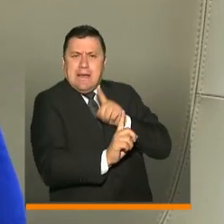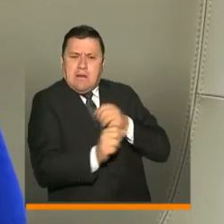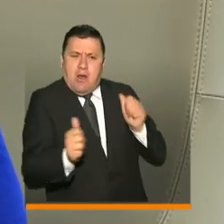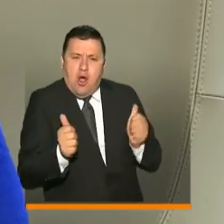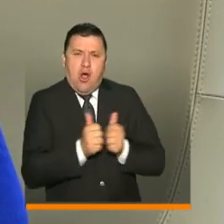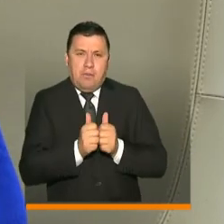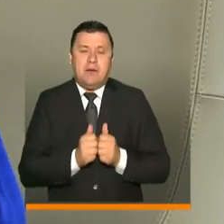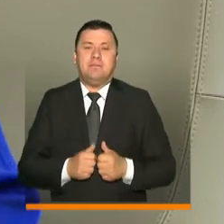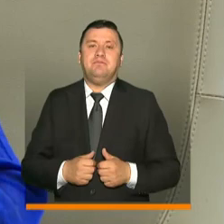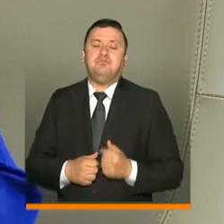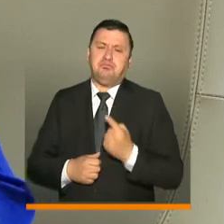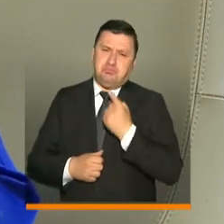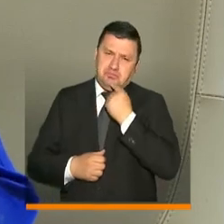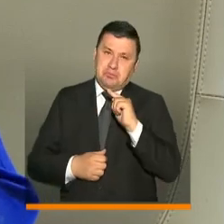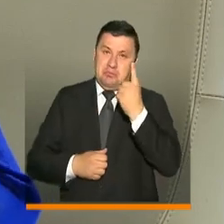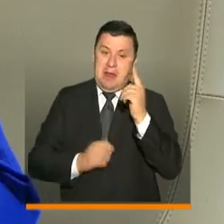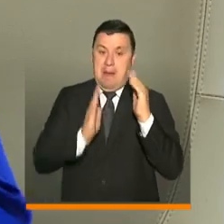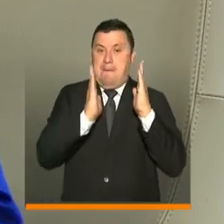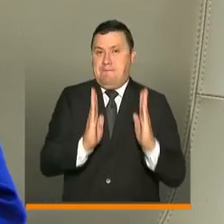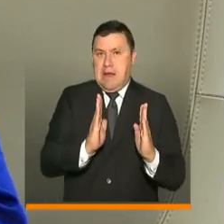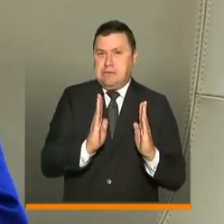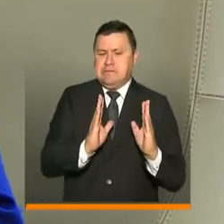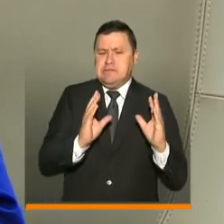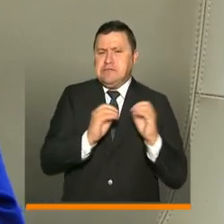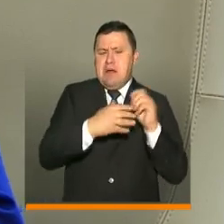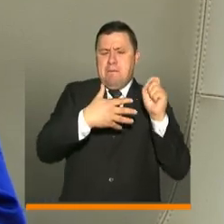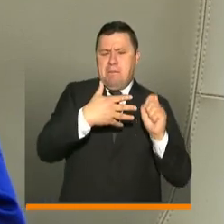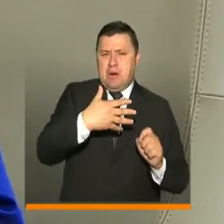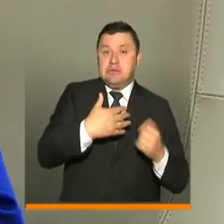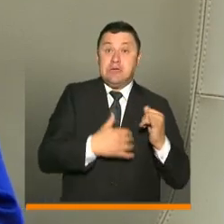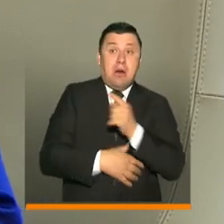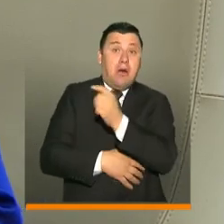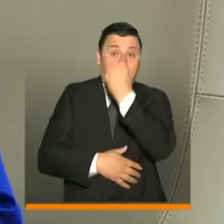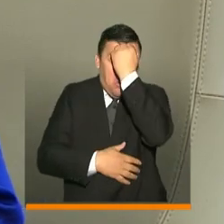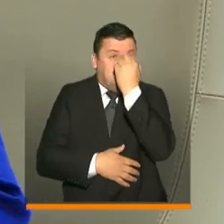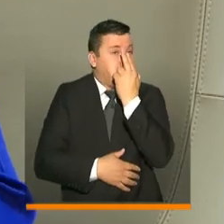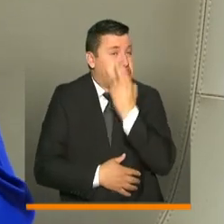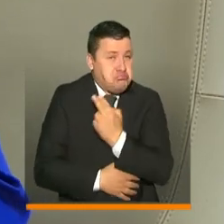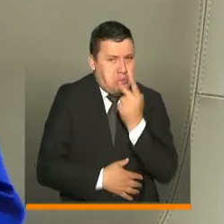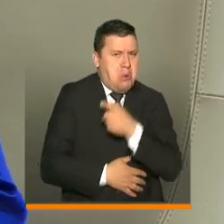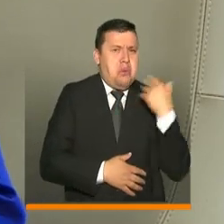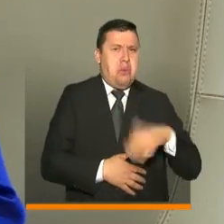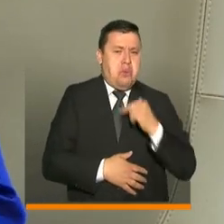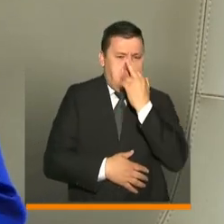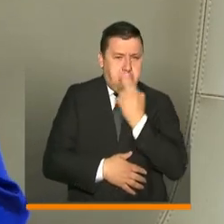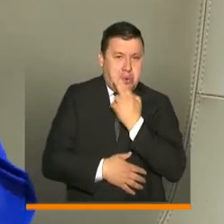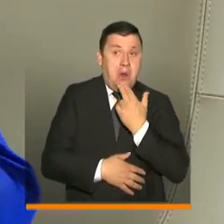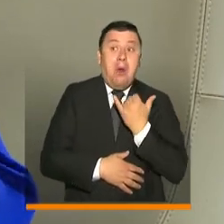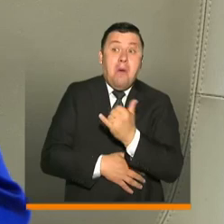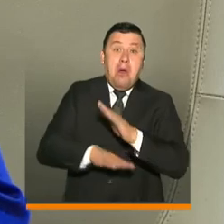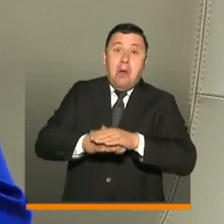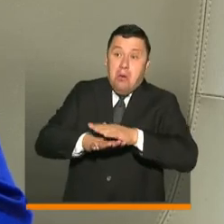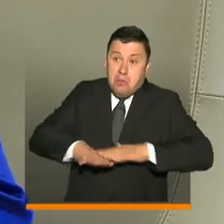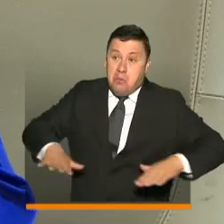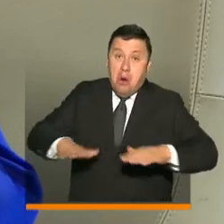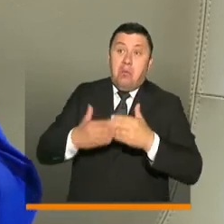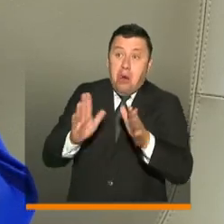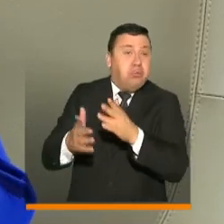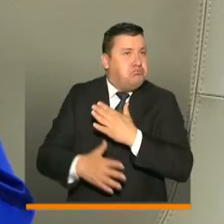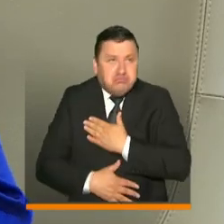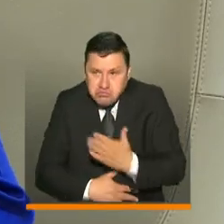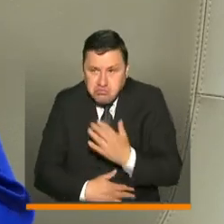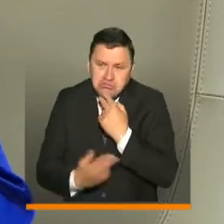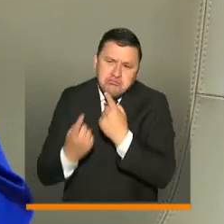ahí cerraría, presidente, este primer bloque reafirmando el compromiso con los maestros, señalando que están los espacios, la voluntad y